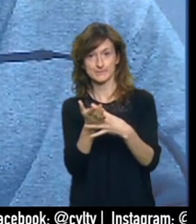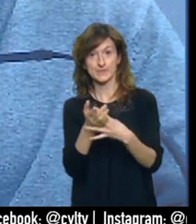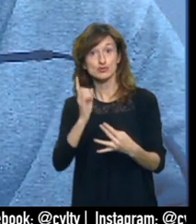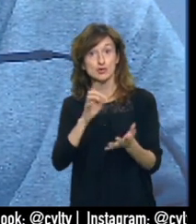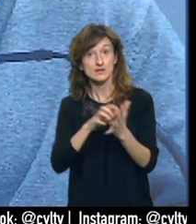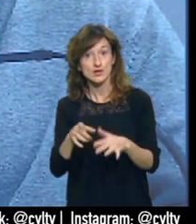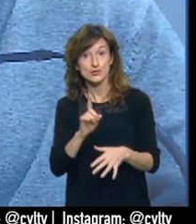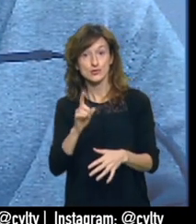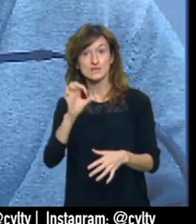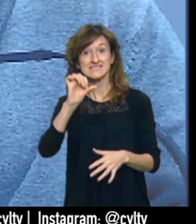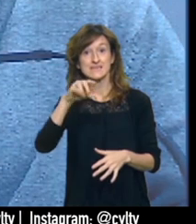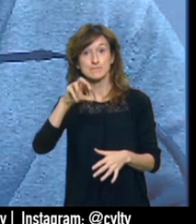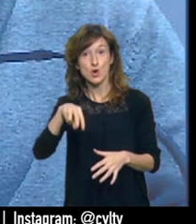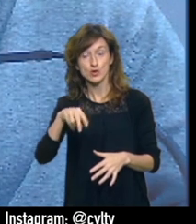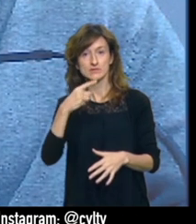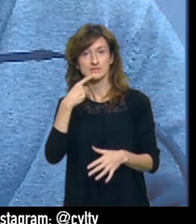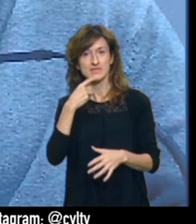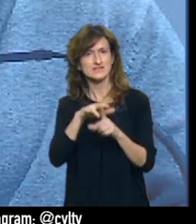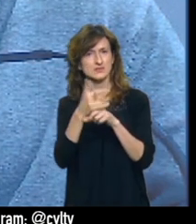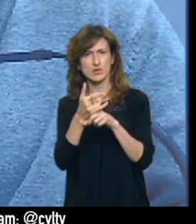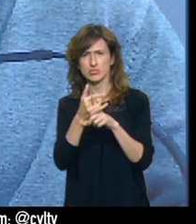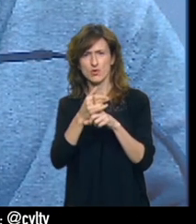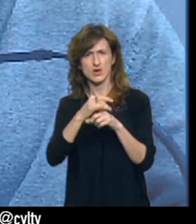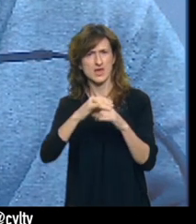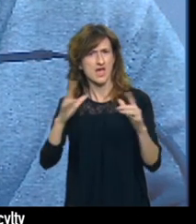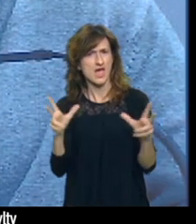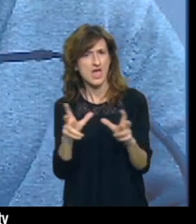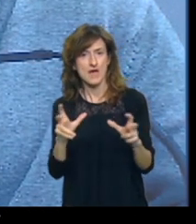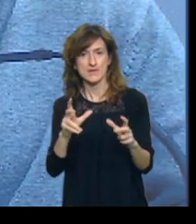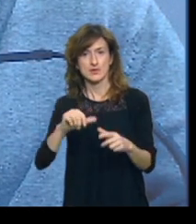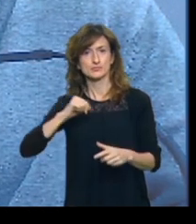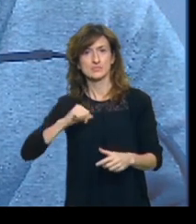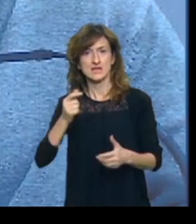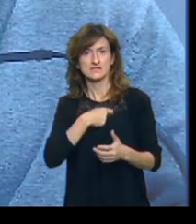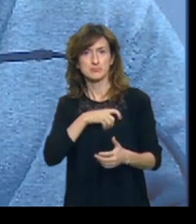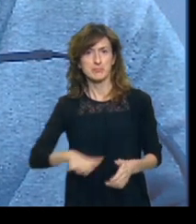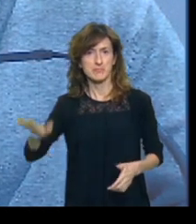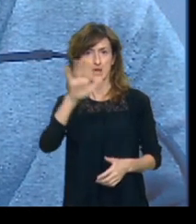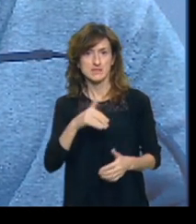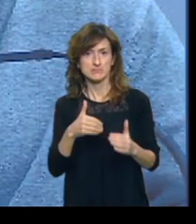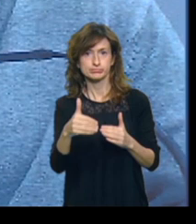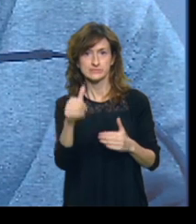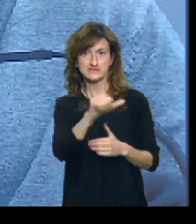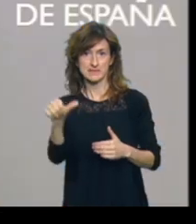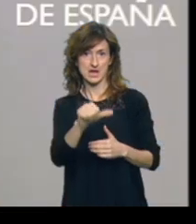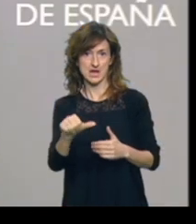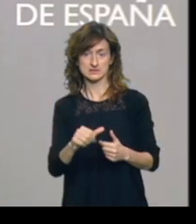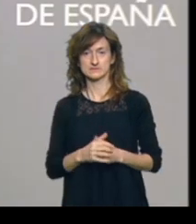comunidad. Fernando Simón anticipa situaciones críticas en hospitales de todo el país en unas semanas.